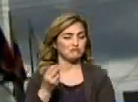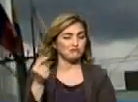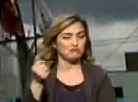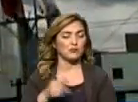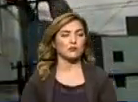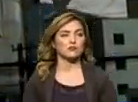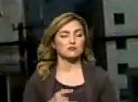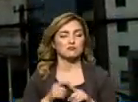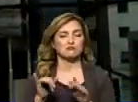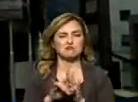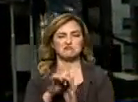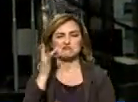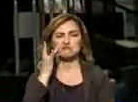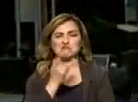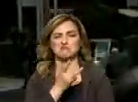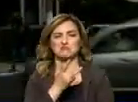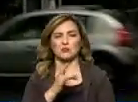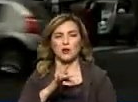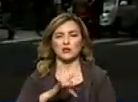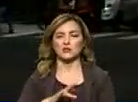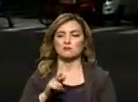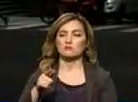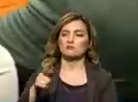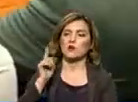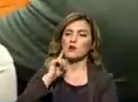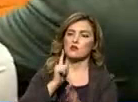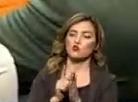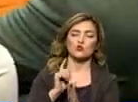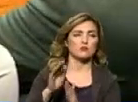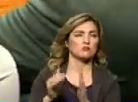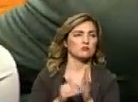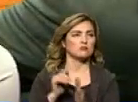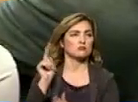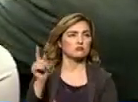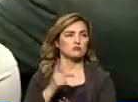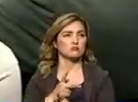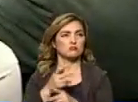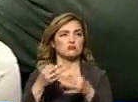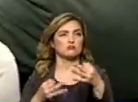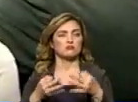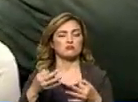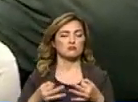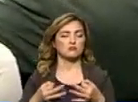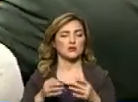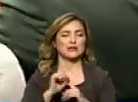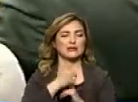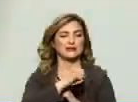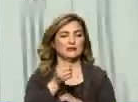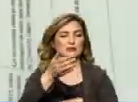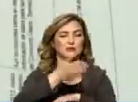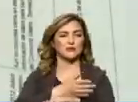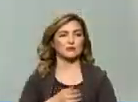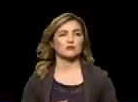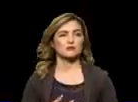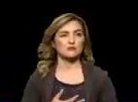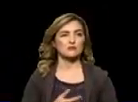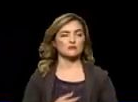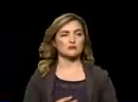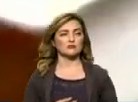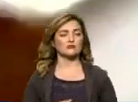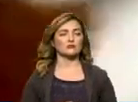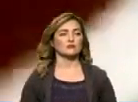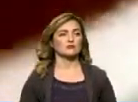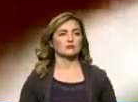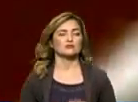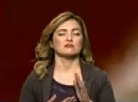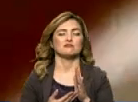Varias irregularidades en la entrega de citaciones a demandados encontró el Consejo de la Judicatura en el sistema anterior.